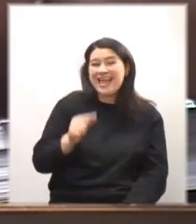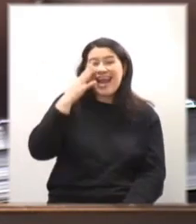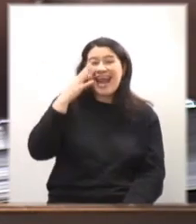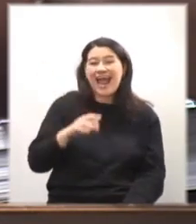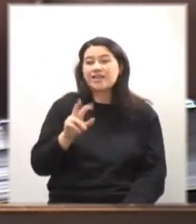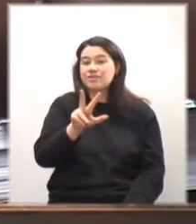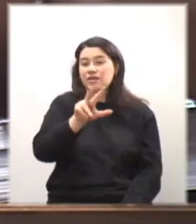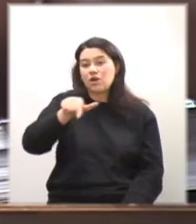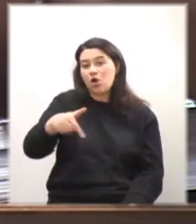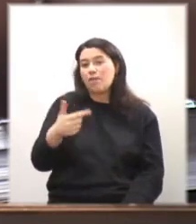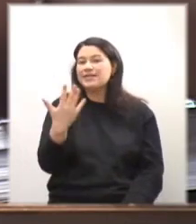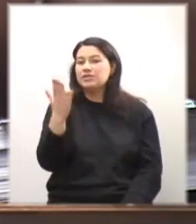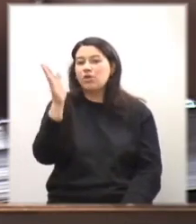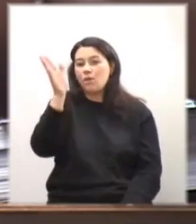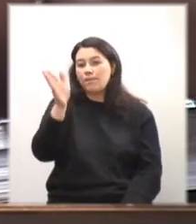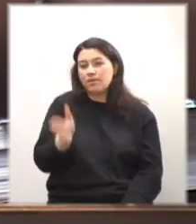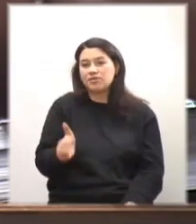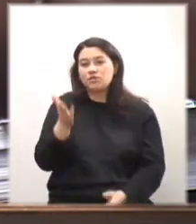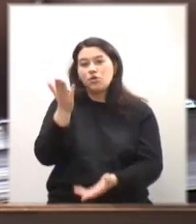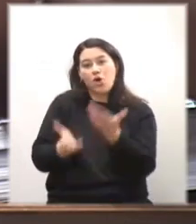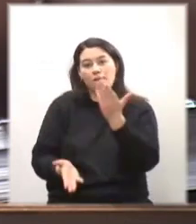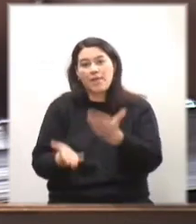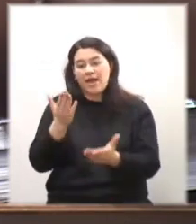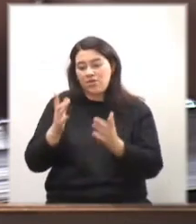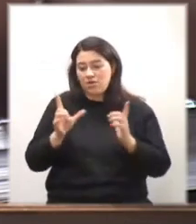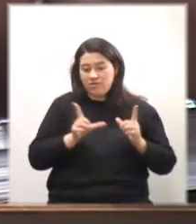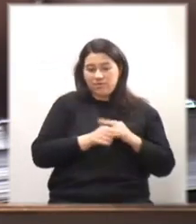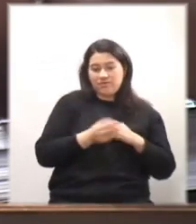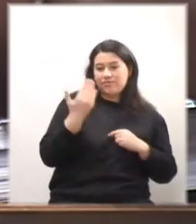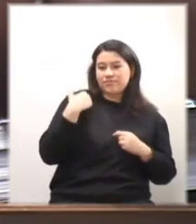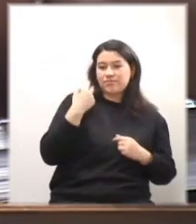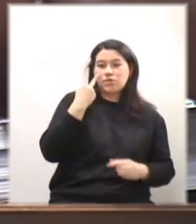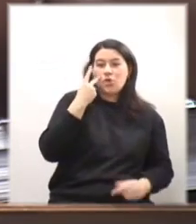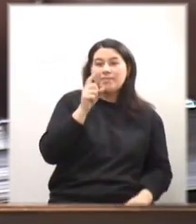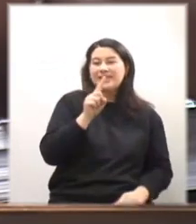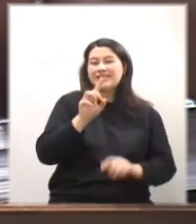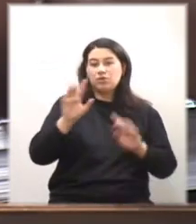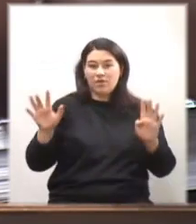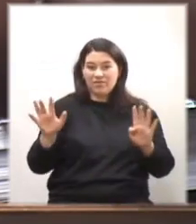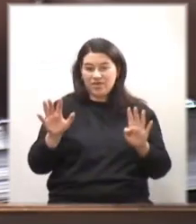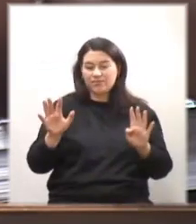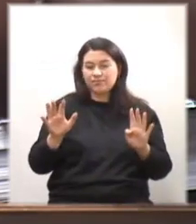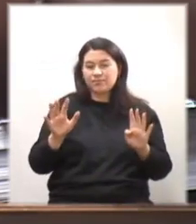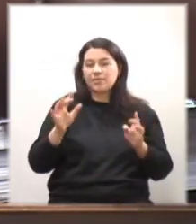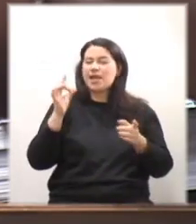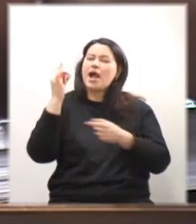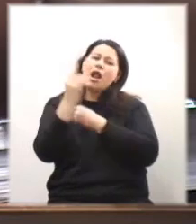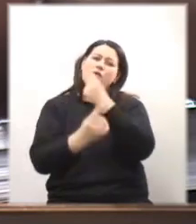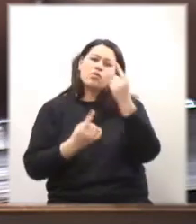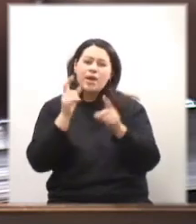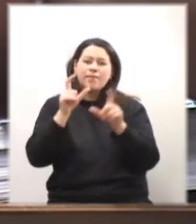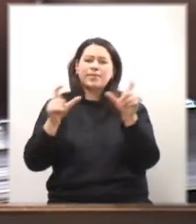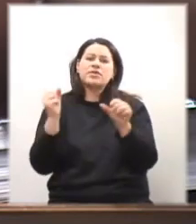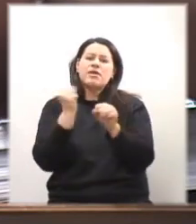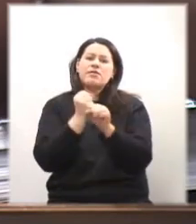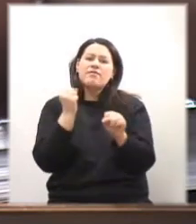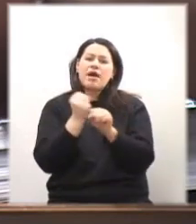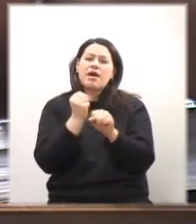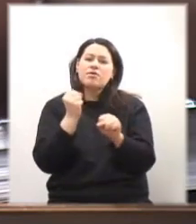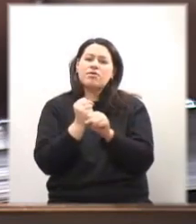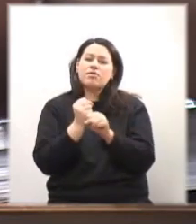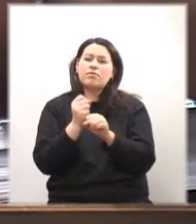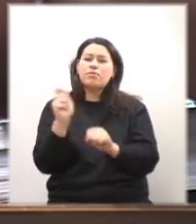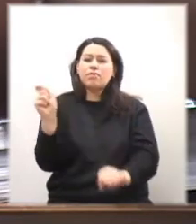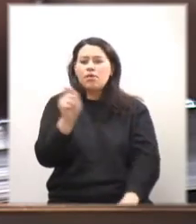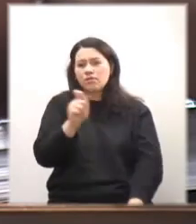un 3,5 respecto del nivel de cierre del 2019. Algunos trabajadores del sector